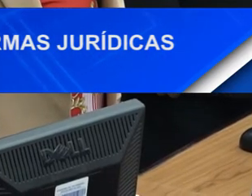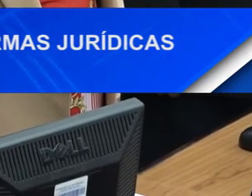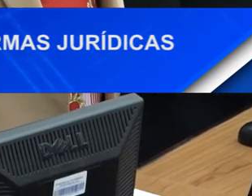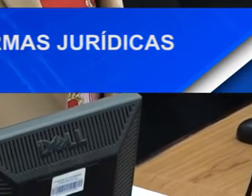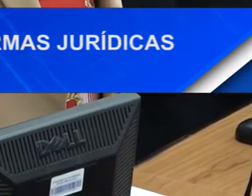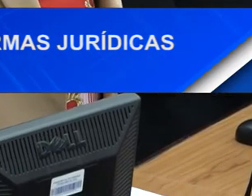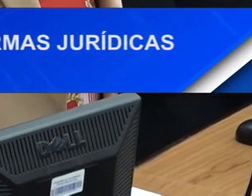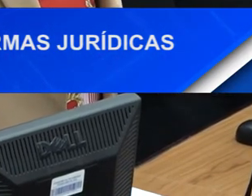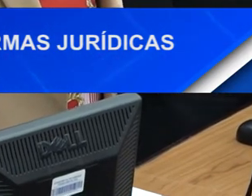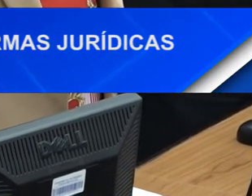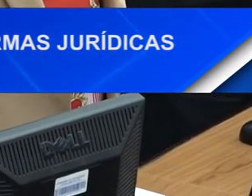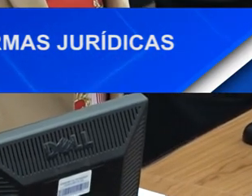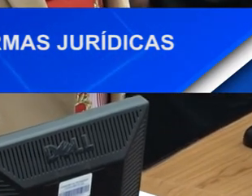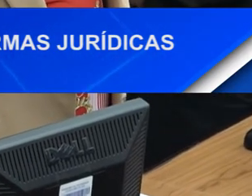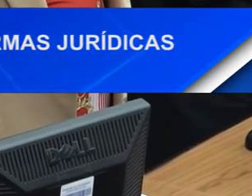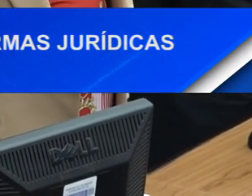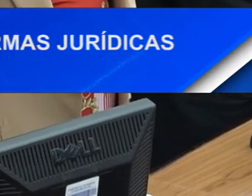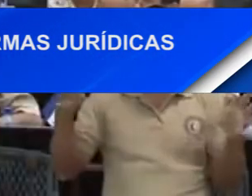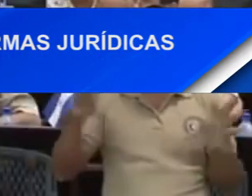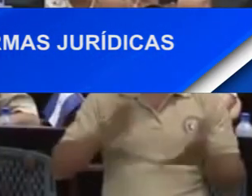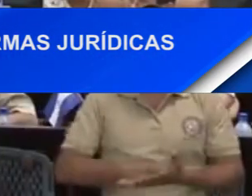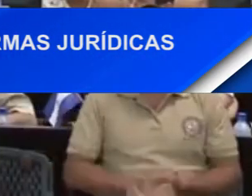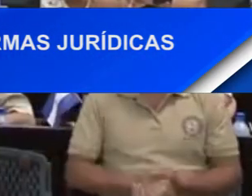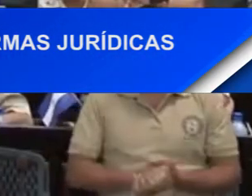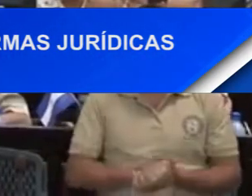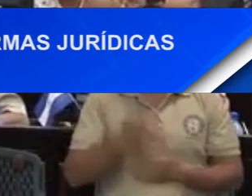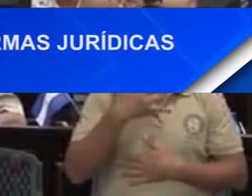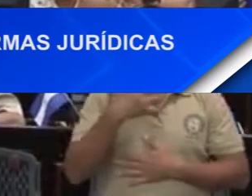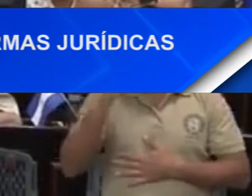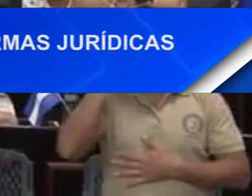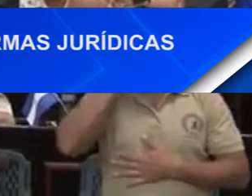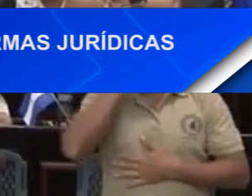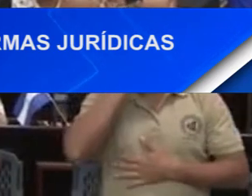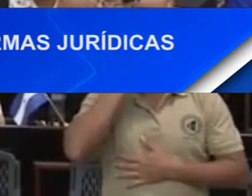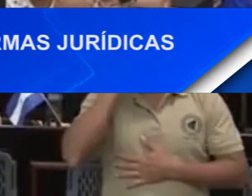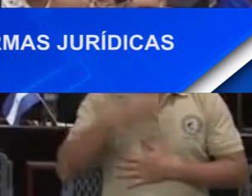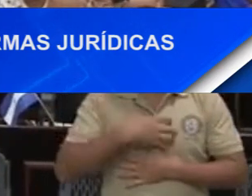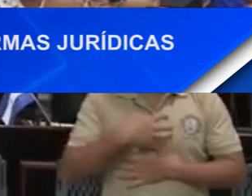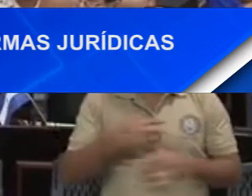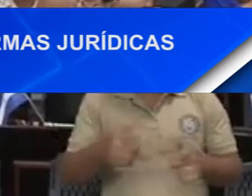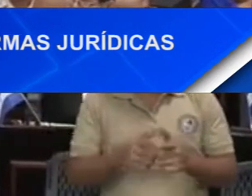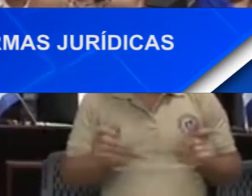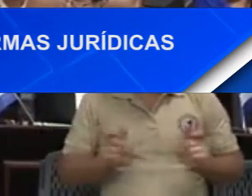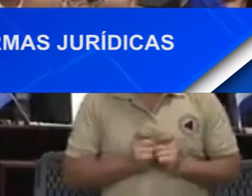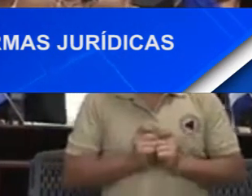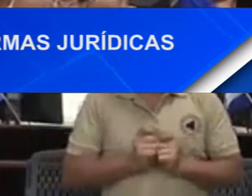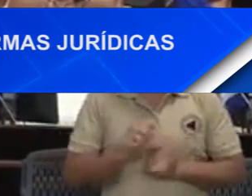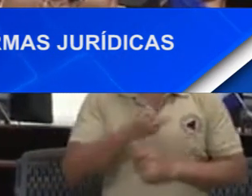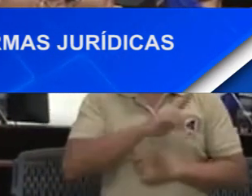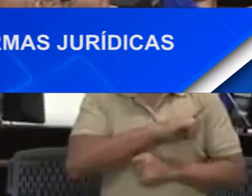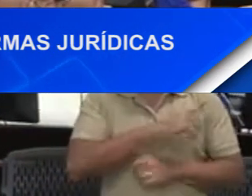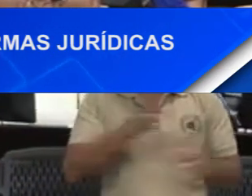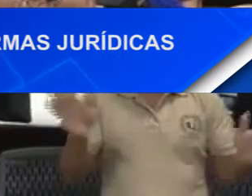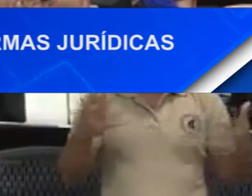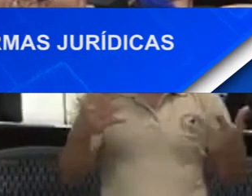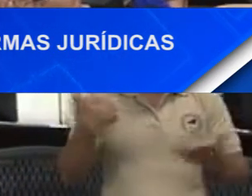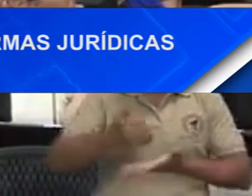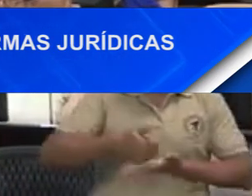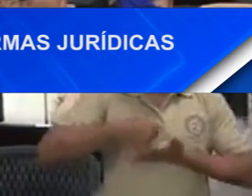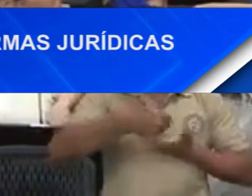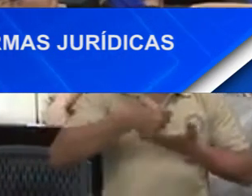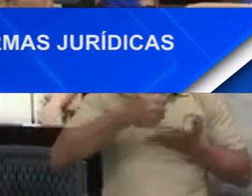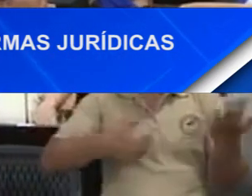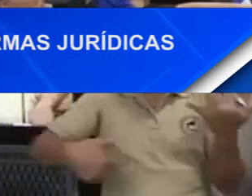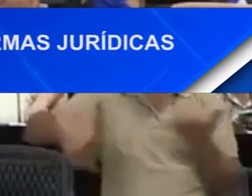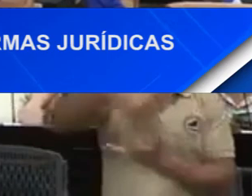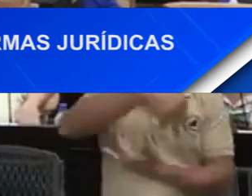fue respaldado por la bancada liberal. Porque considera nuestro partido que no ayuda a la